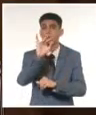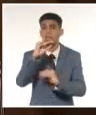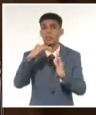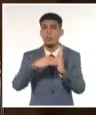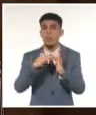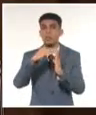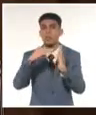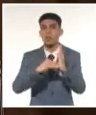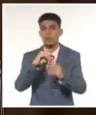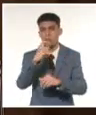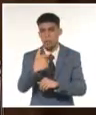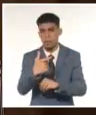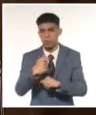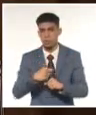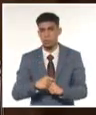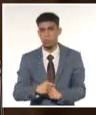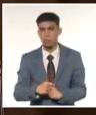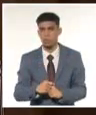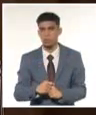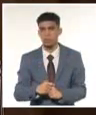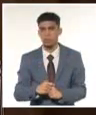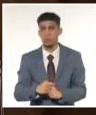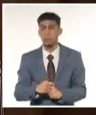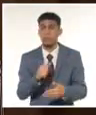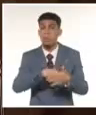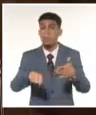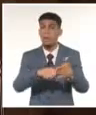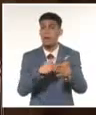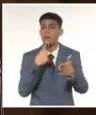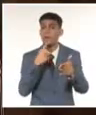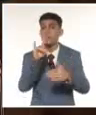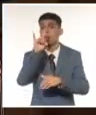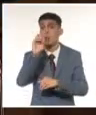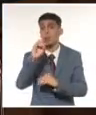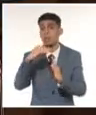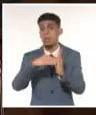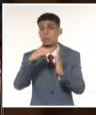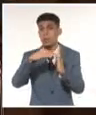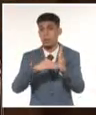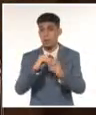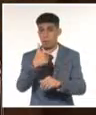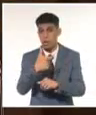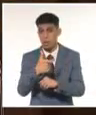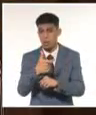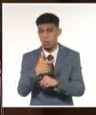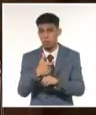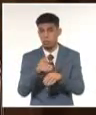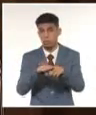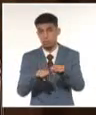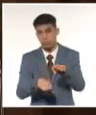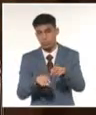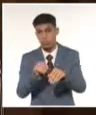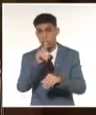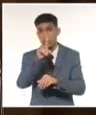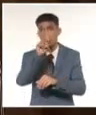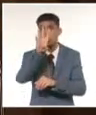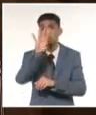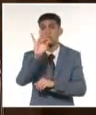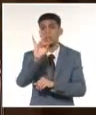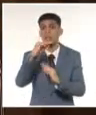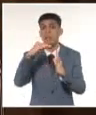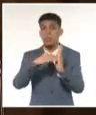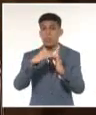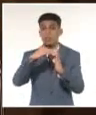de pesos, alcanzando el déficit un valor de 90.000 millones de pesos, muy inferior a los 147.000 millones